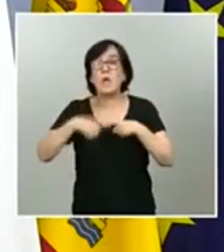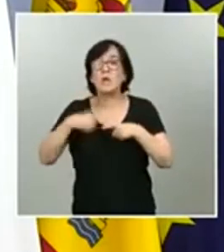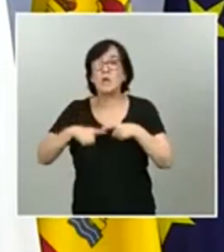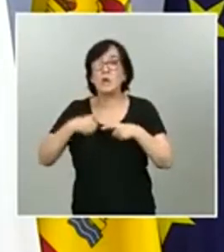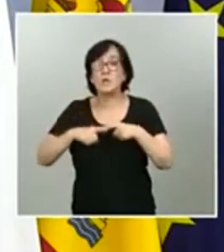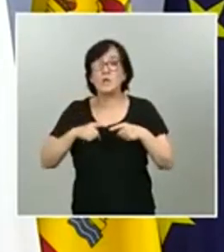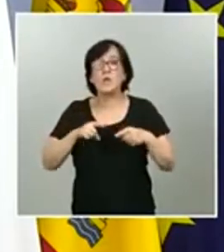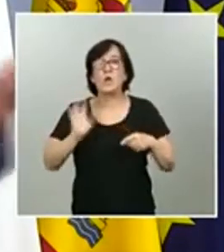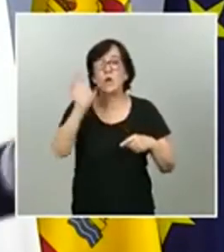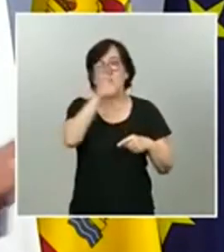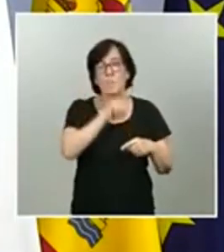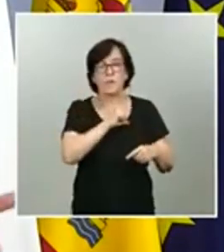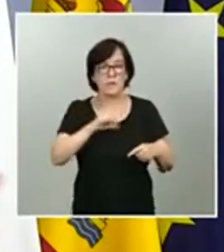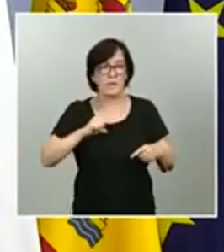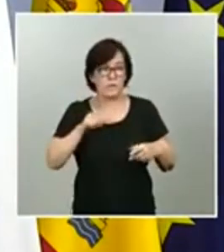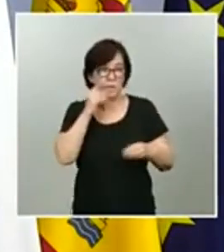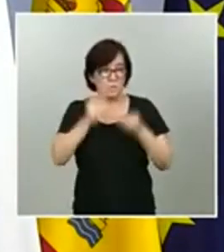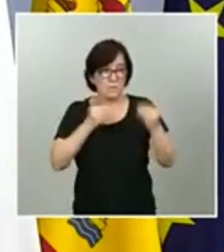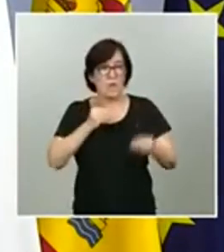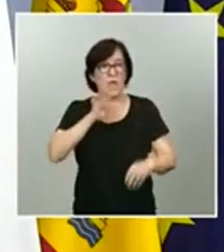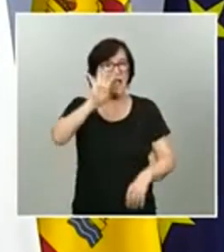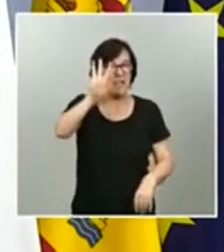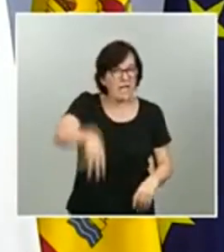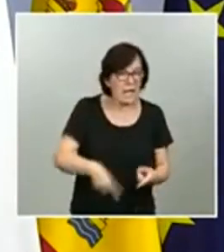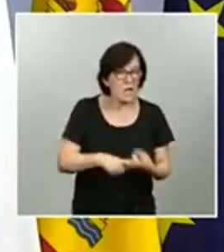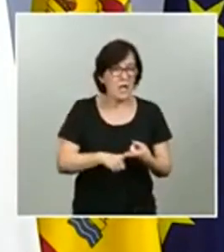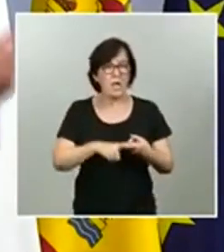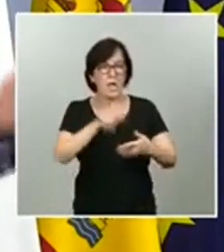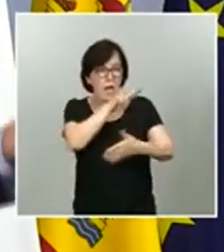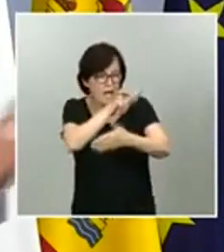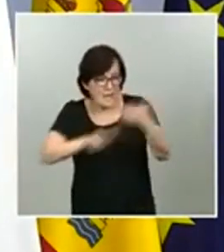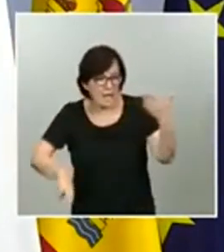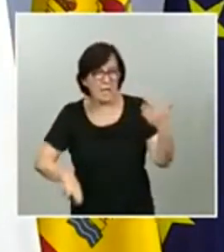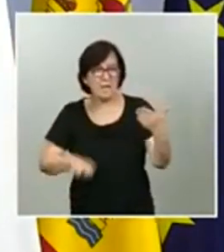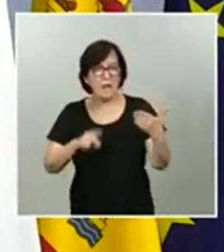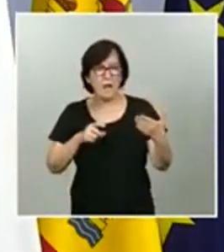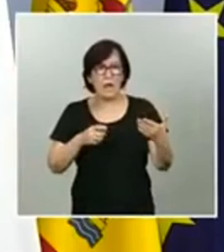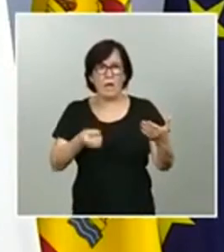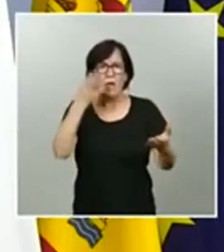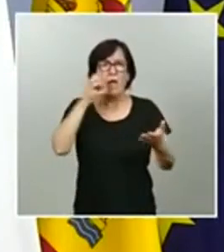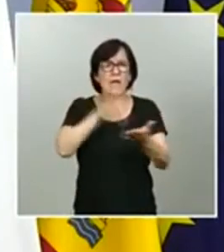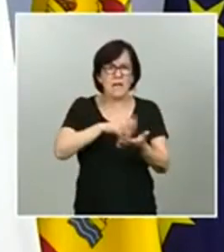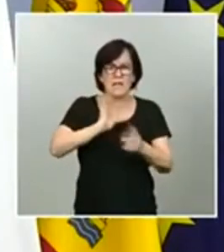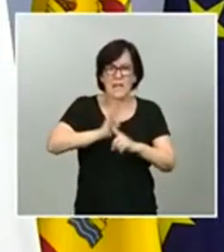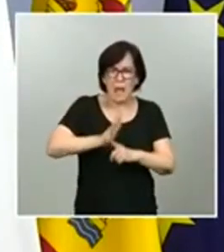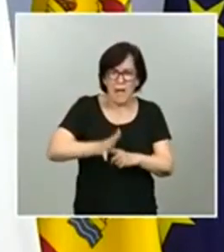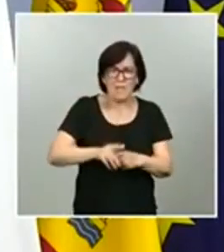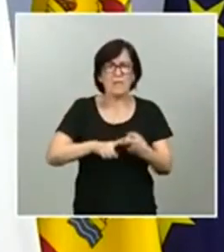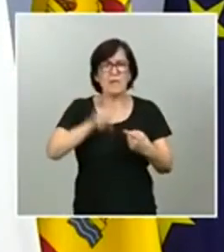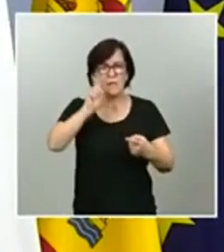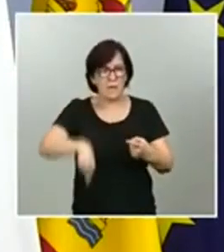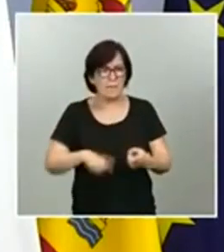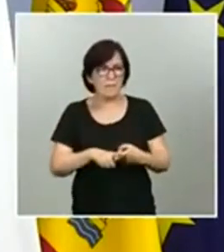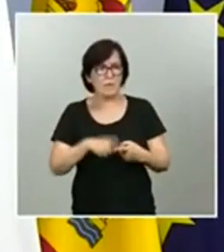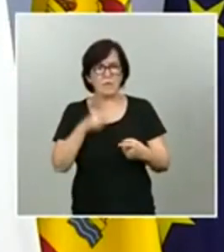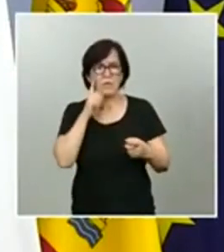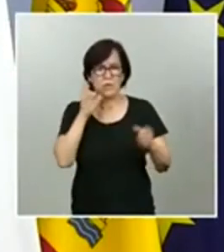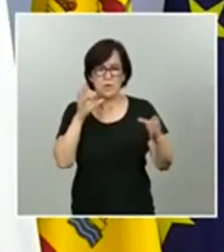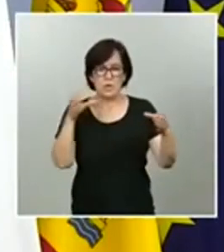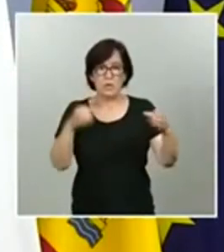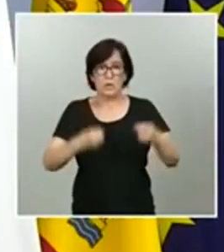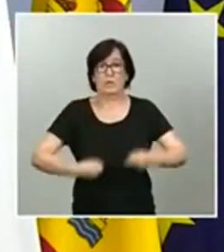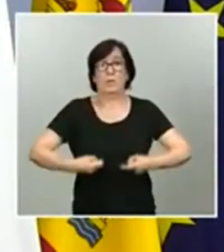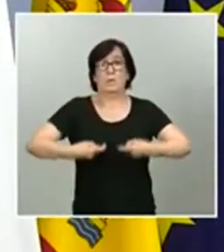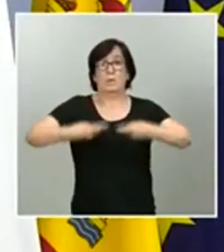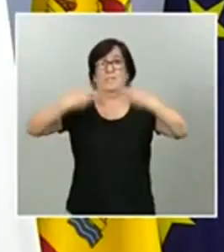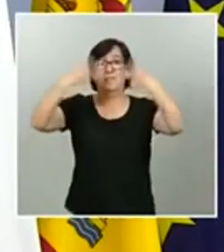autónomas. Lo hemos visto en la Generalitat de Cataluña, en Galicia, en otros tantos sitios, en Castilla-La Mancha también, en un determinado bloque de un